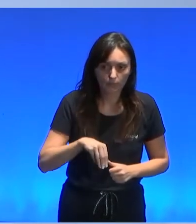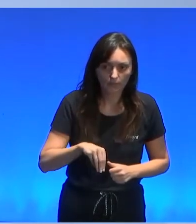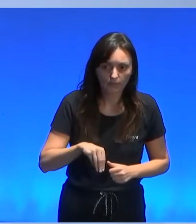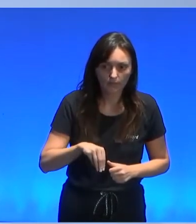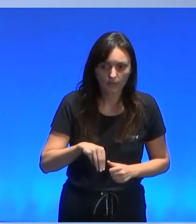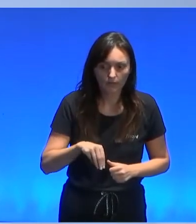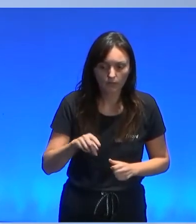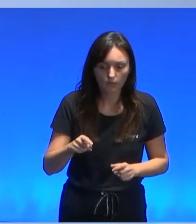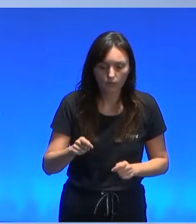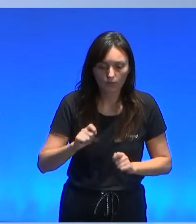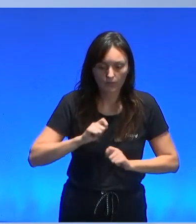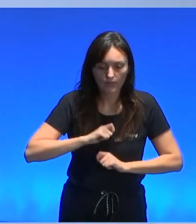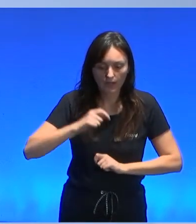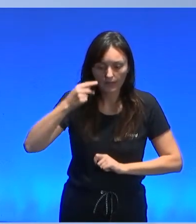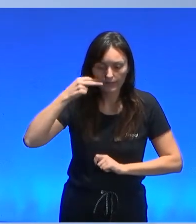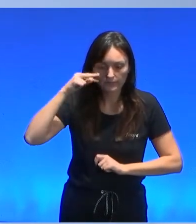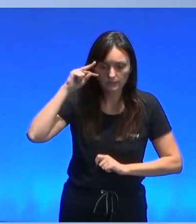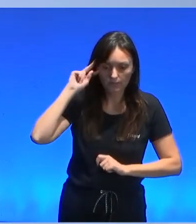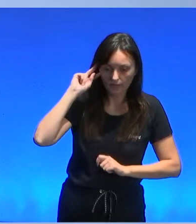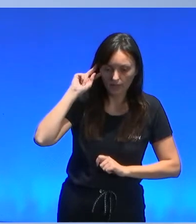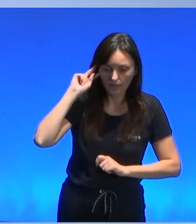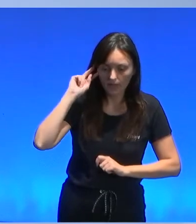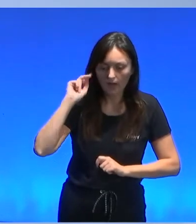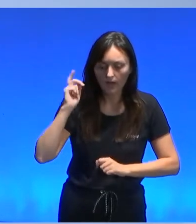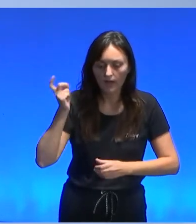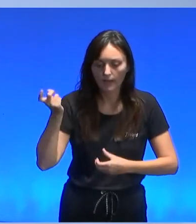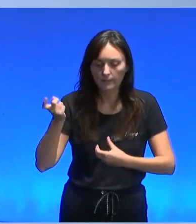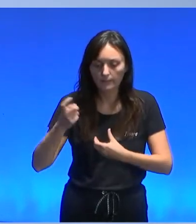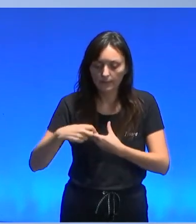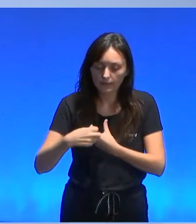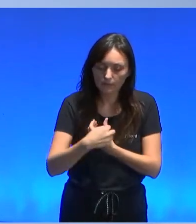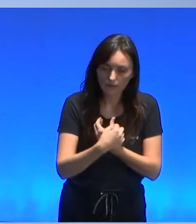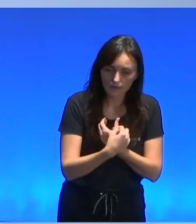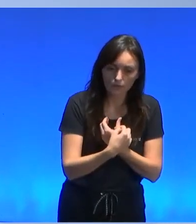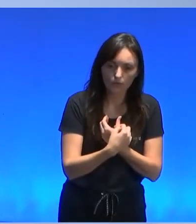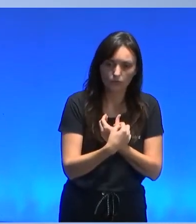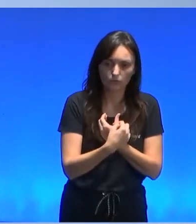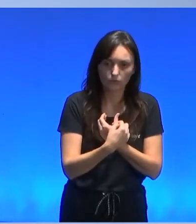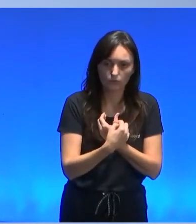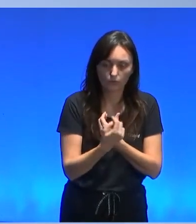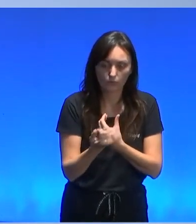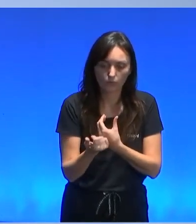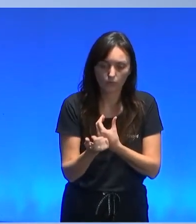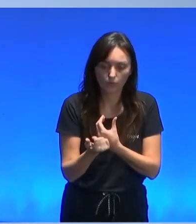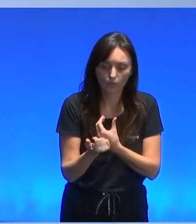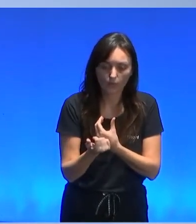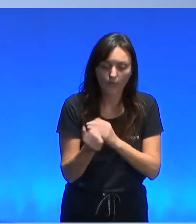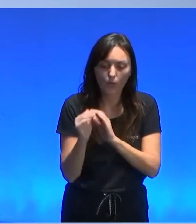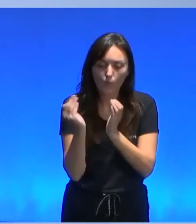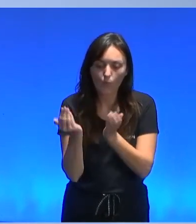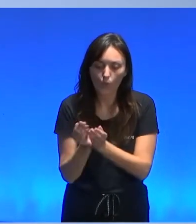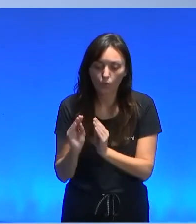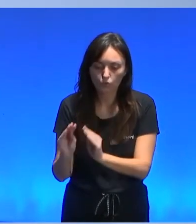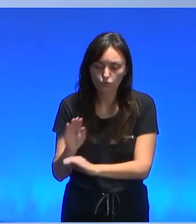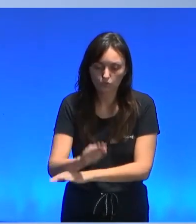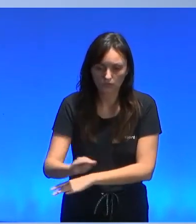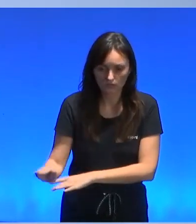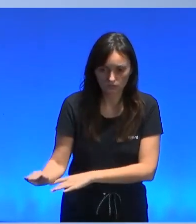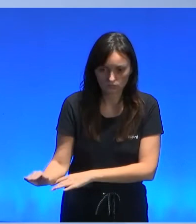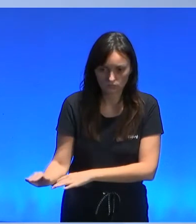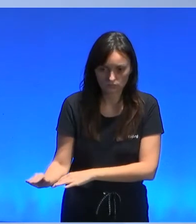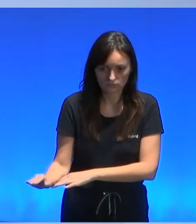una experiencia de participación del universo de los niños, no solo de los que